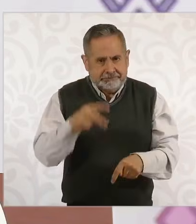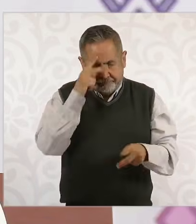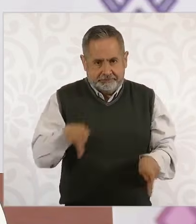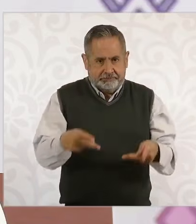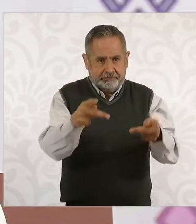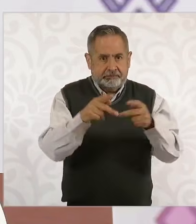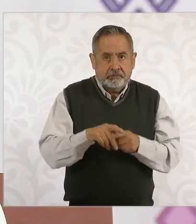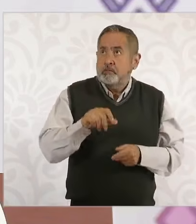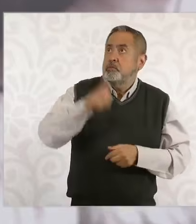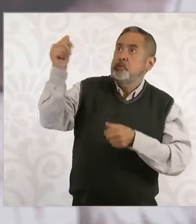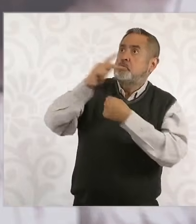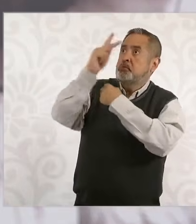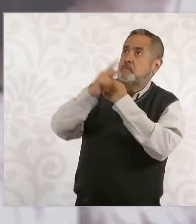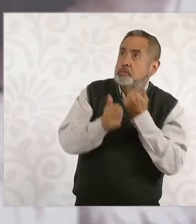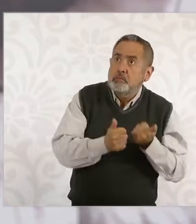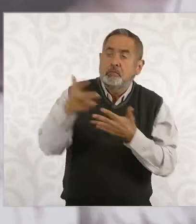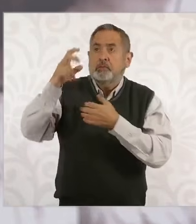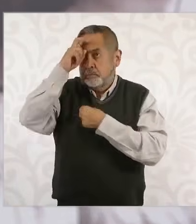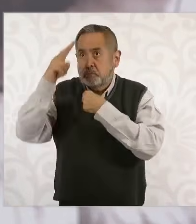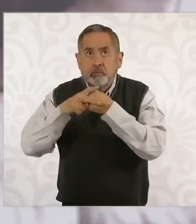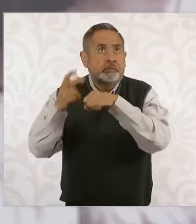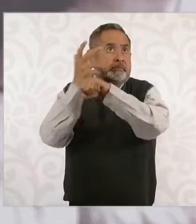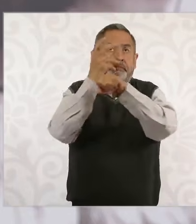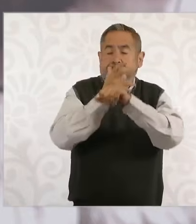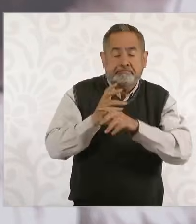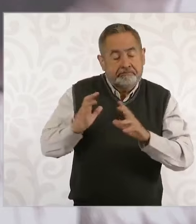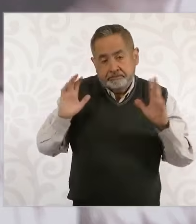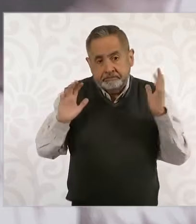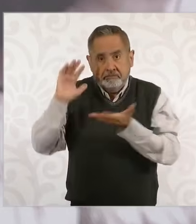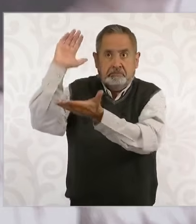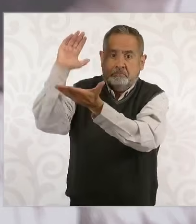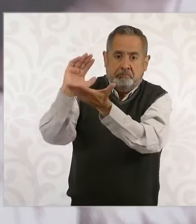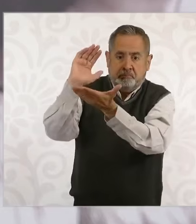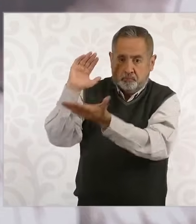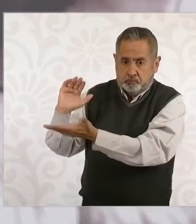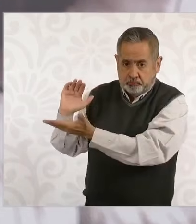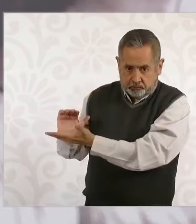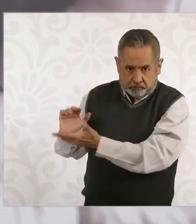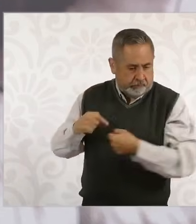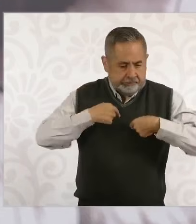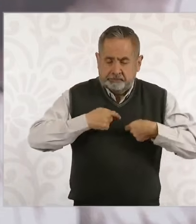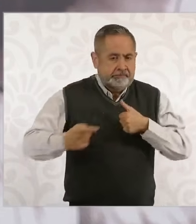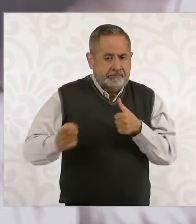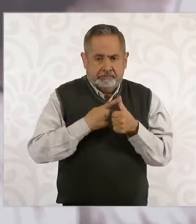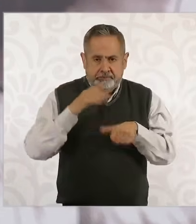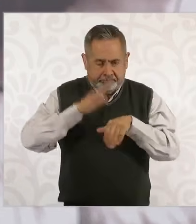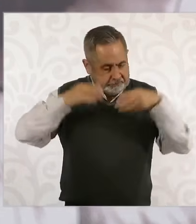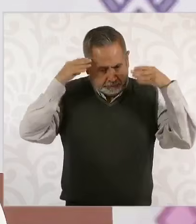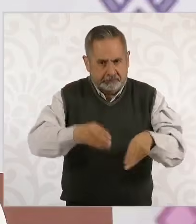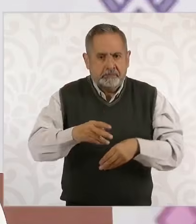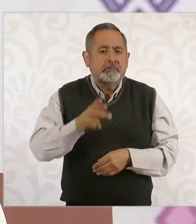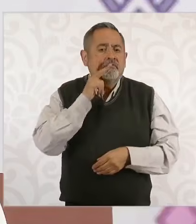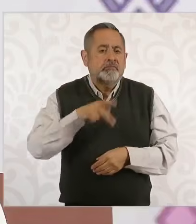le reduce a los países europeos, a Estados Unidos, a los demás, se le reduce porque nuestra prioridad es muy, muy clara. El petróleo es para